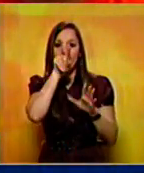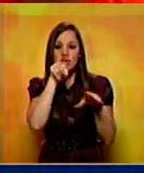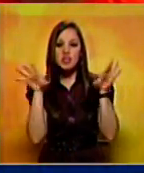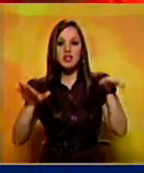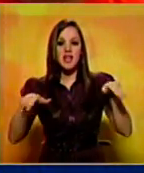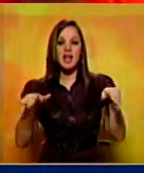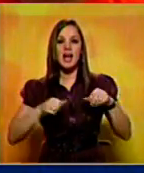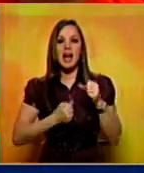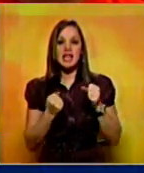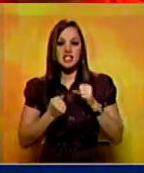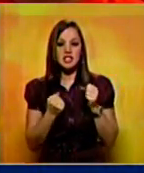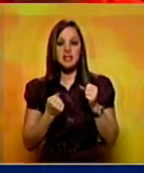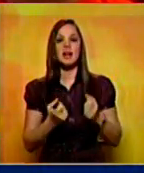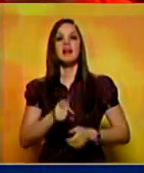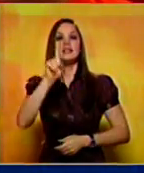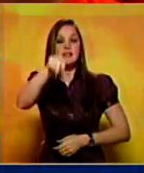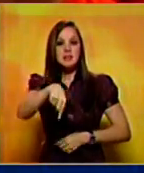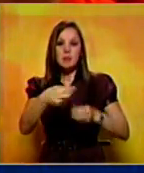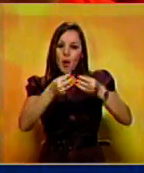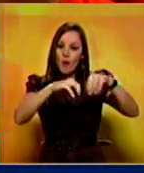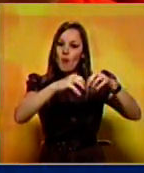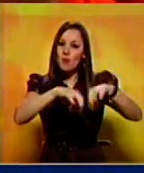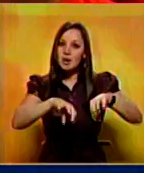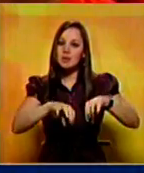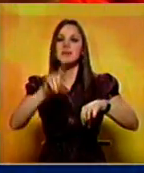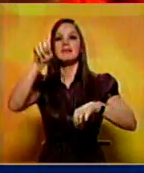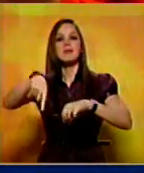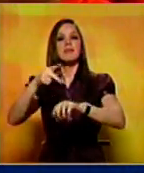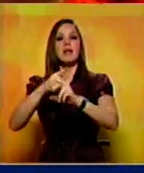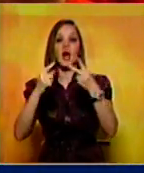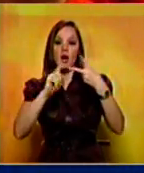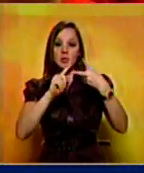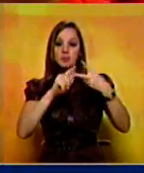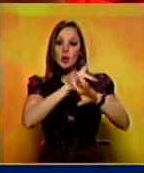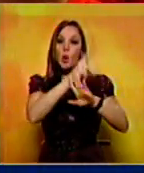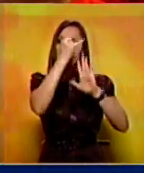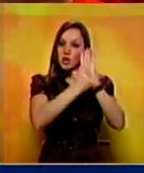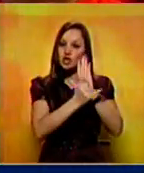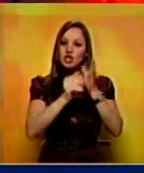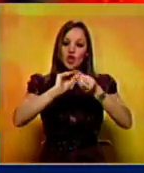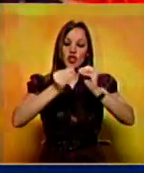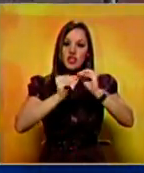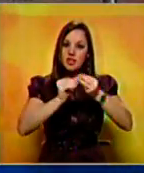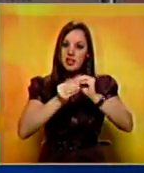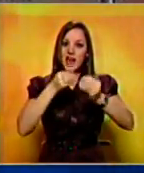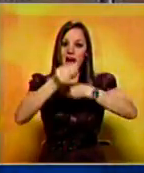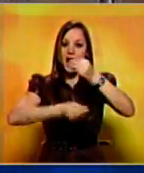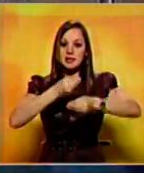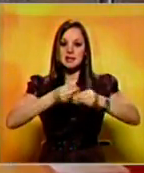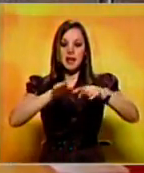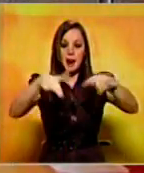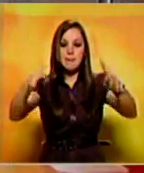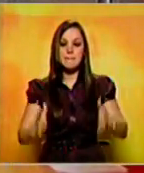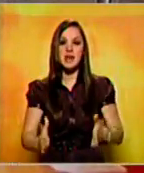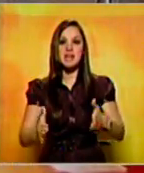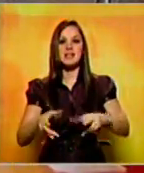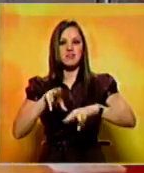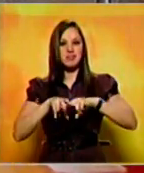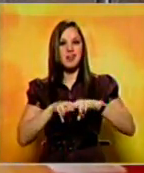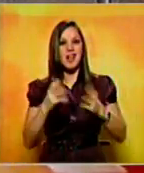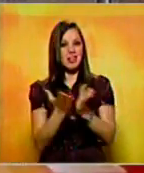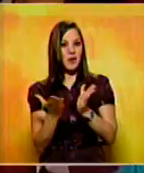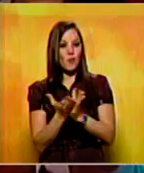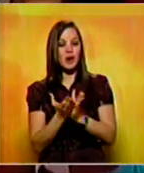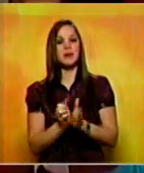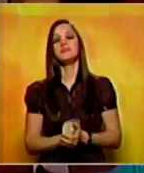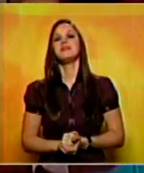2 galpones, también un proyecto de fabricación de mesas, sillas, pupitres. Ochoa señaló que continuarán creando espacios